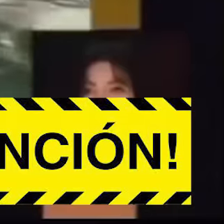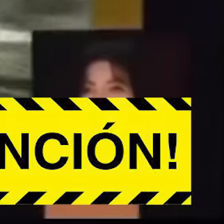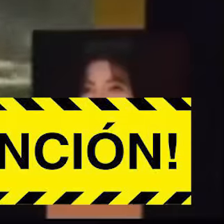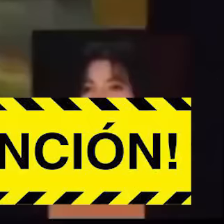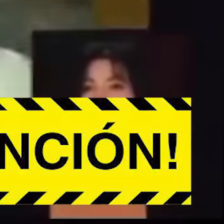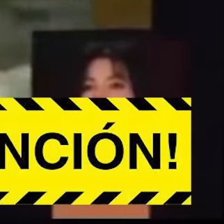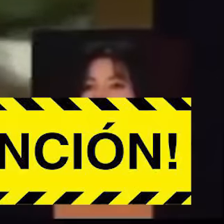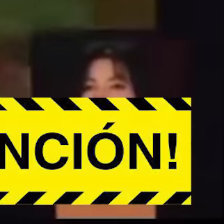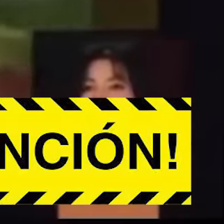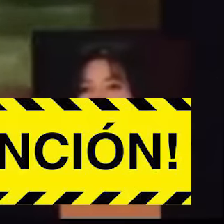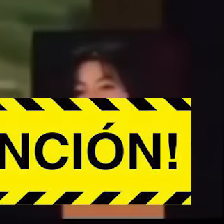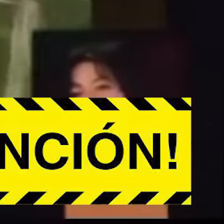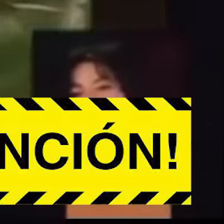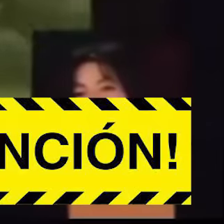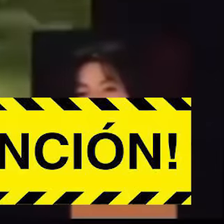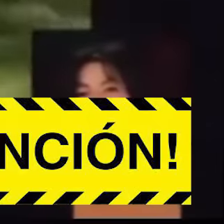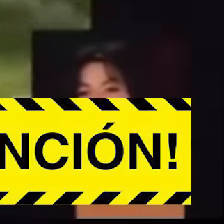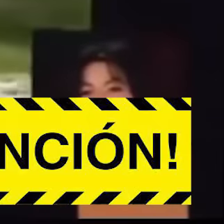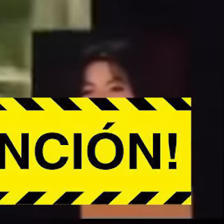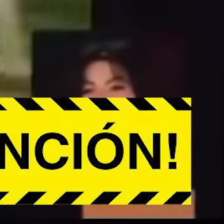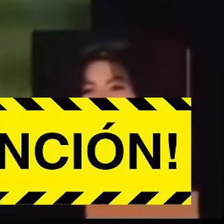I can't believe that. First shot of me with no shirt on.